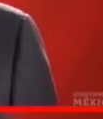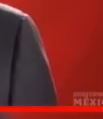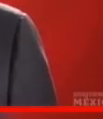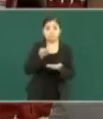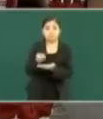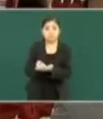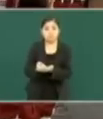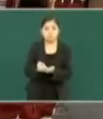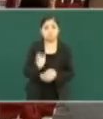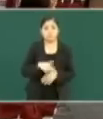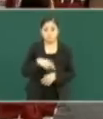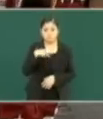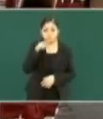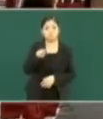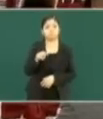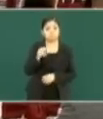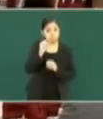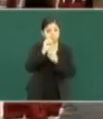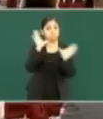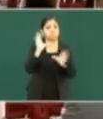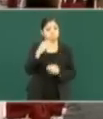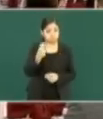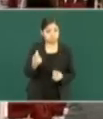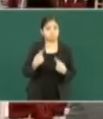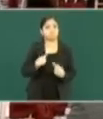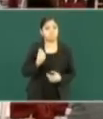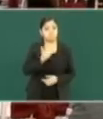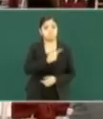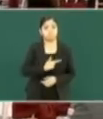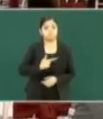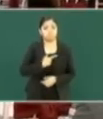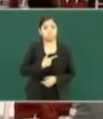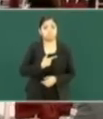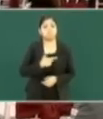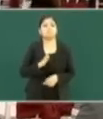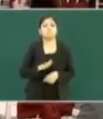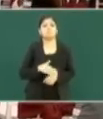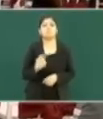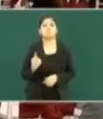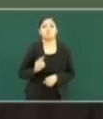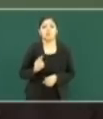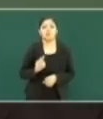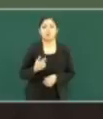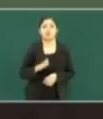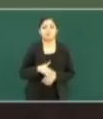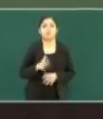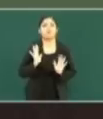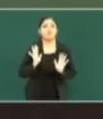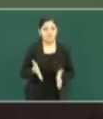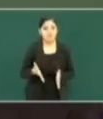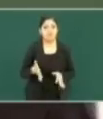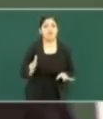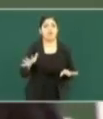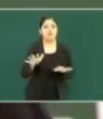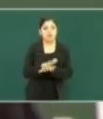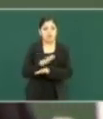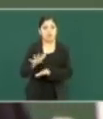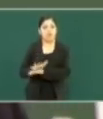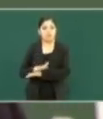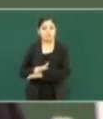de los que no votaron por él puede tenerlos contentos. Entonces, Entonces yo el creo saldo que es con positivo, muy sí, yo positivo. creo que el saldo es